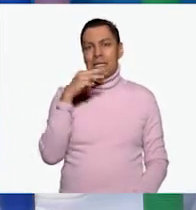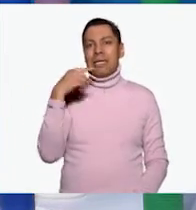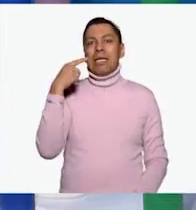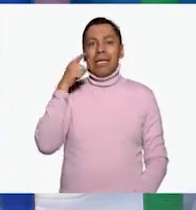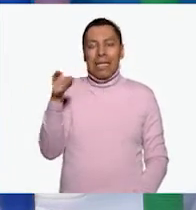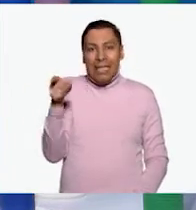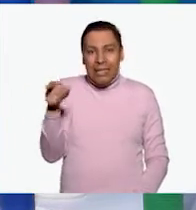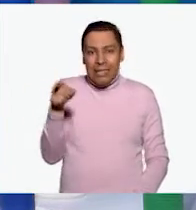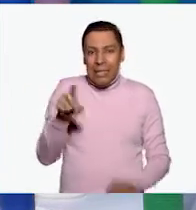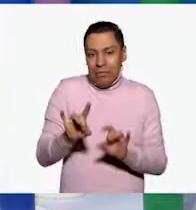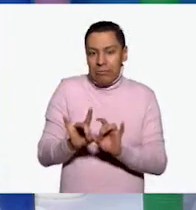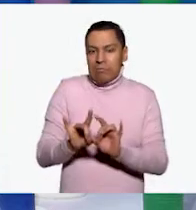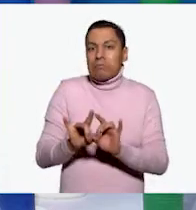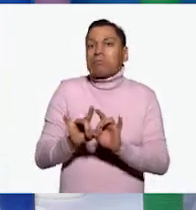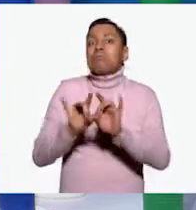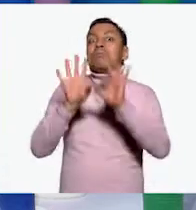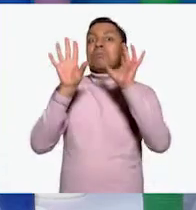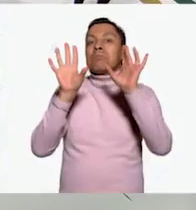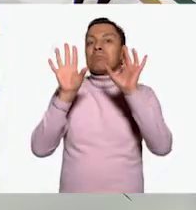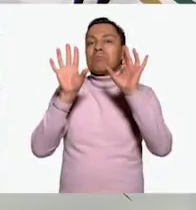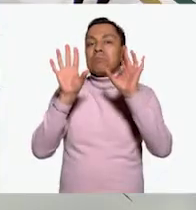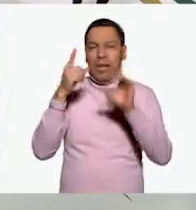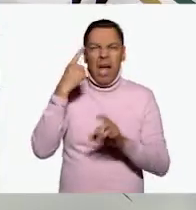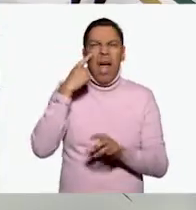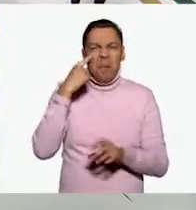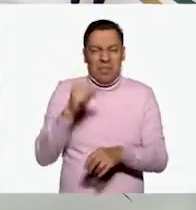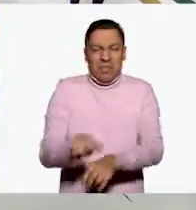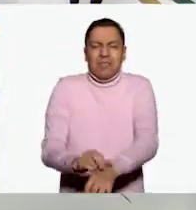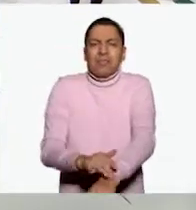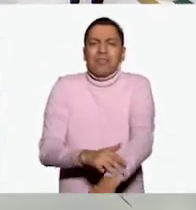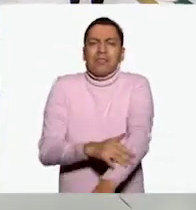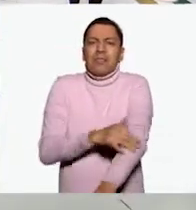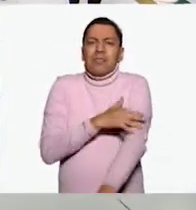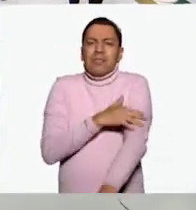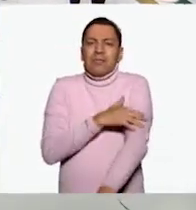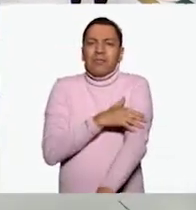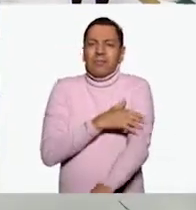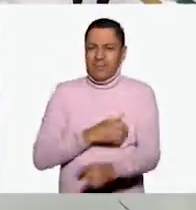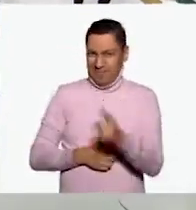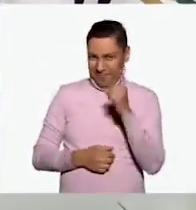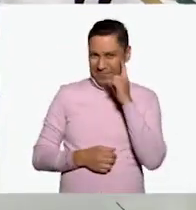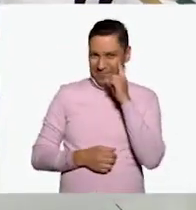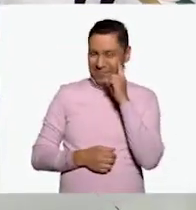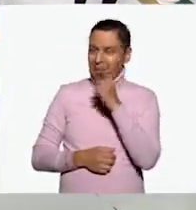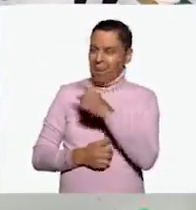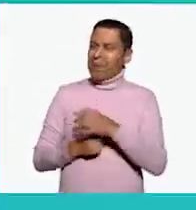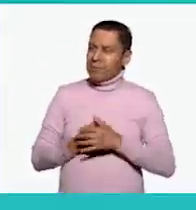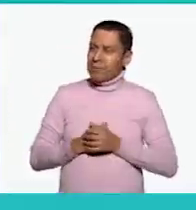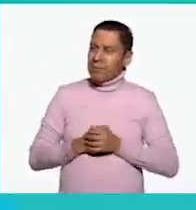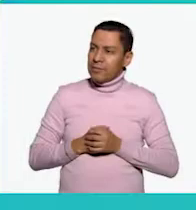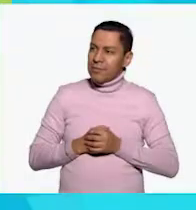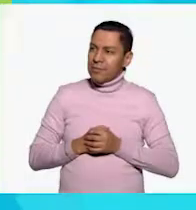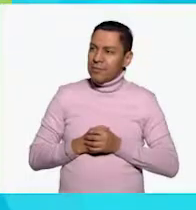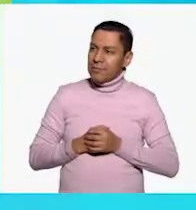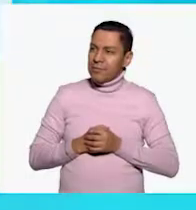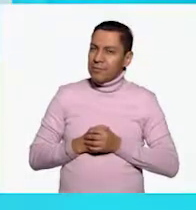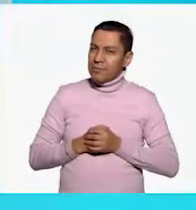lo que sucedió y cómo lo resolvieron? ¡Vamos, claro! ¡Veámoslo! ¿Vamos? Adelante, Monse.